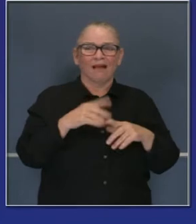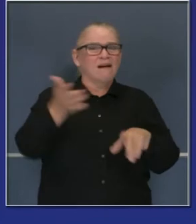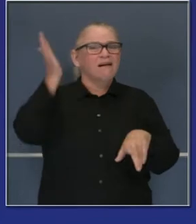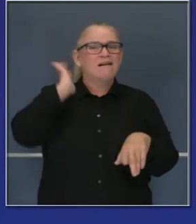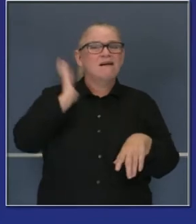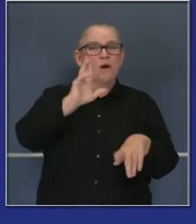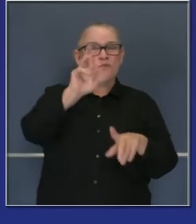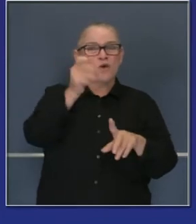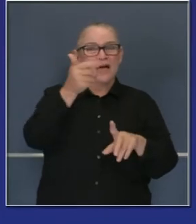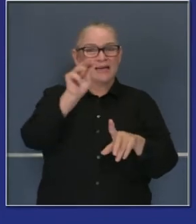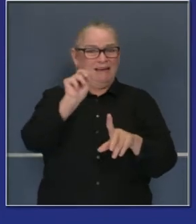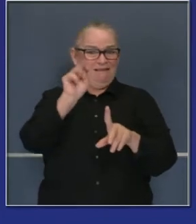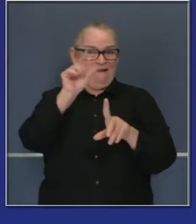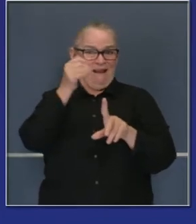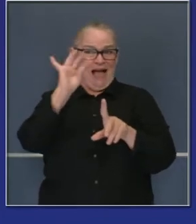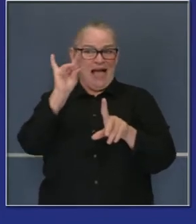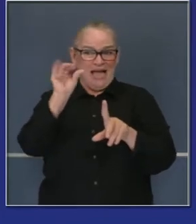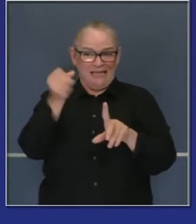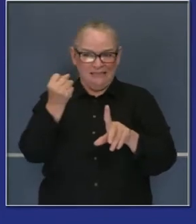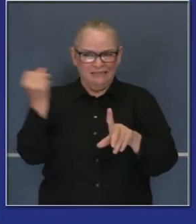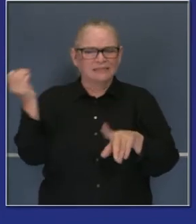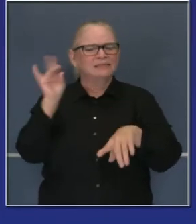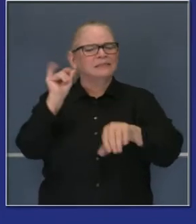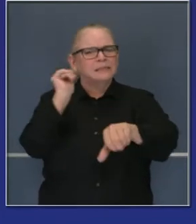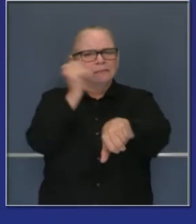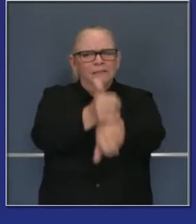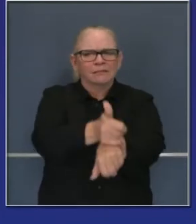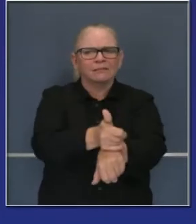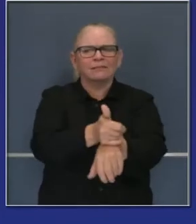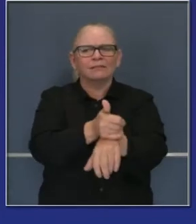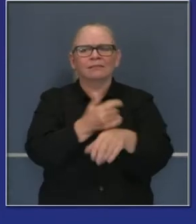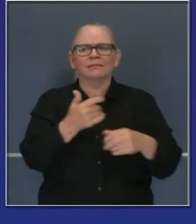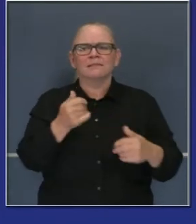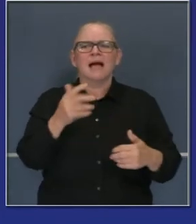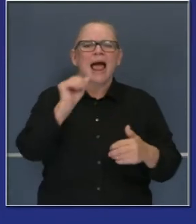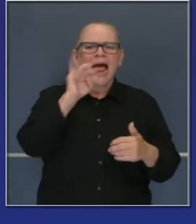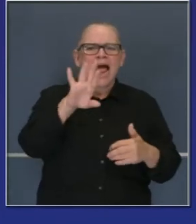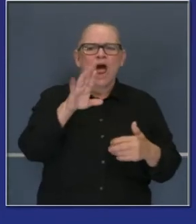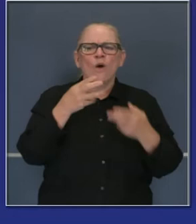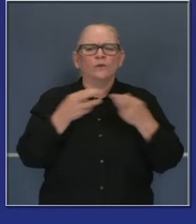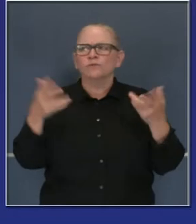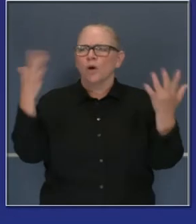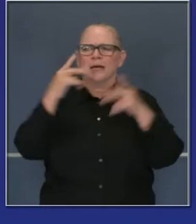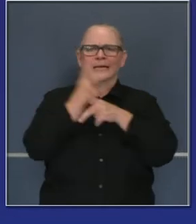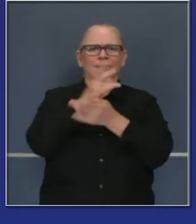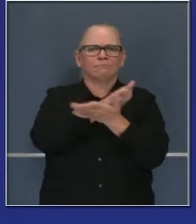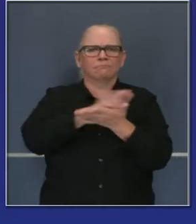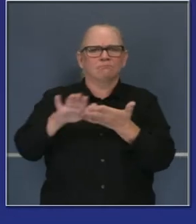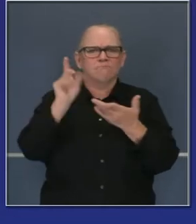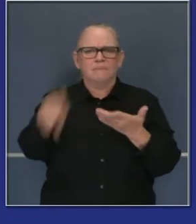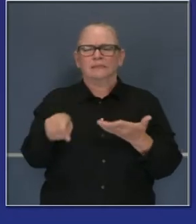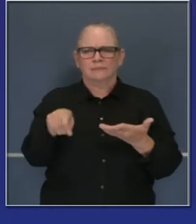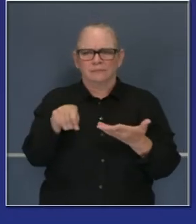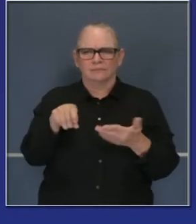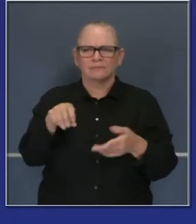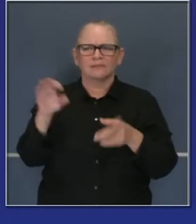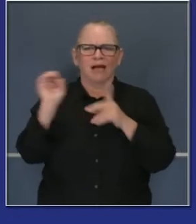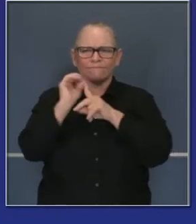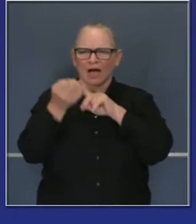muchos de los de las reglas en la que se han convertido en modelos nacionales